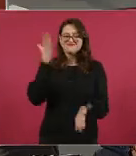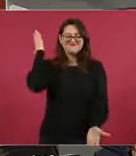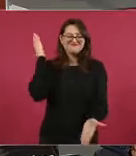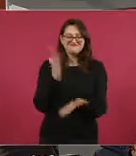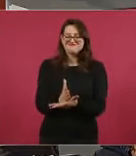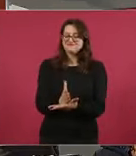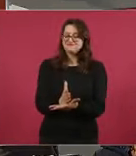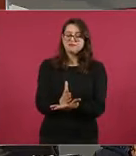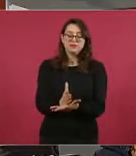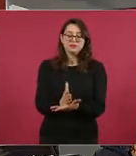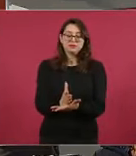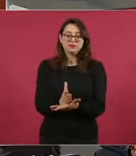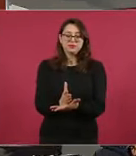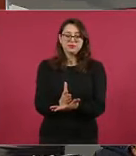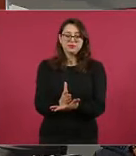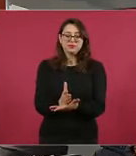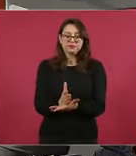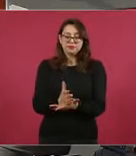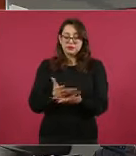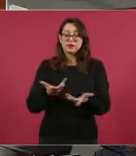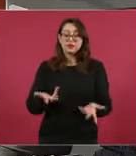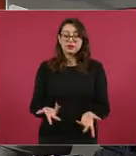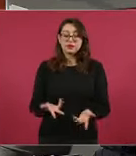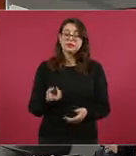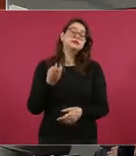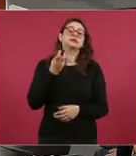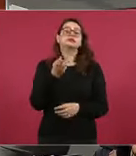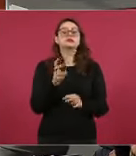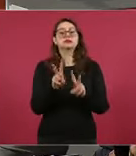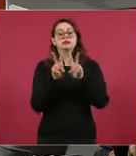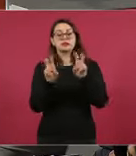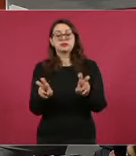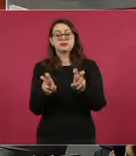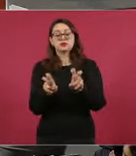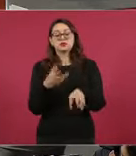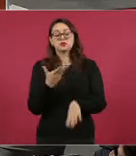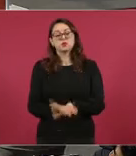Pero eso es muy importante porque…